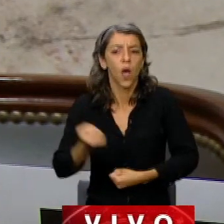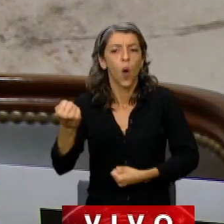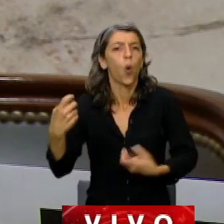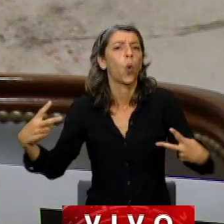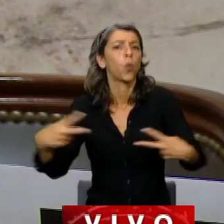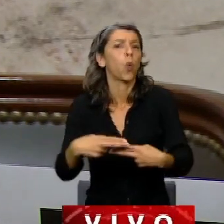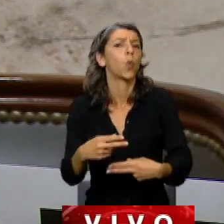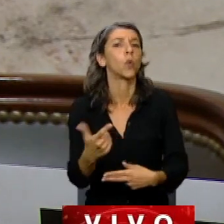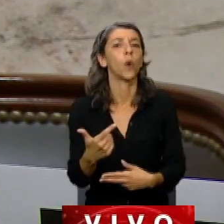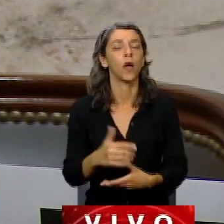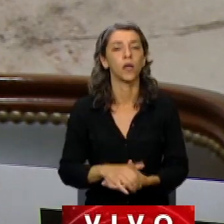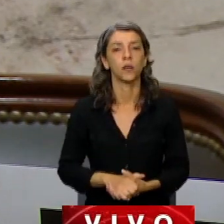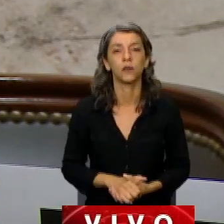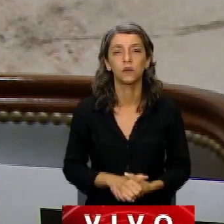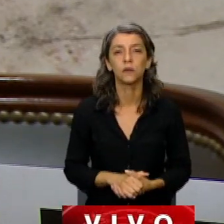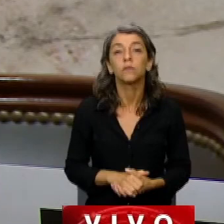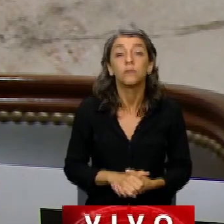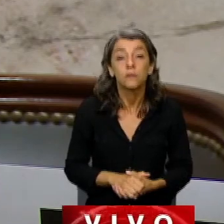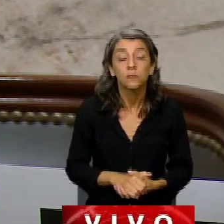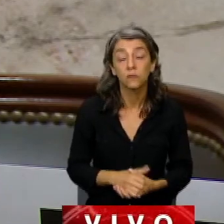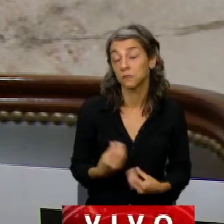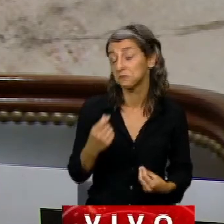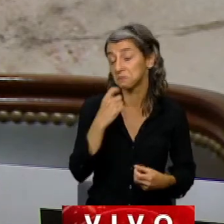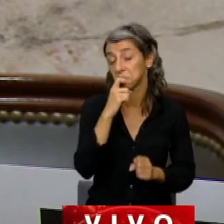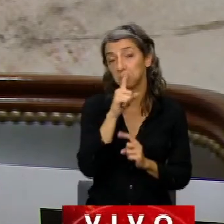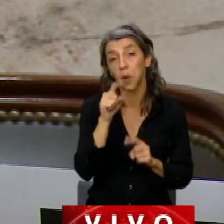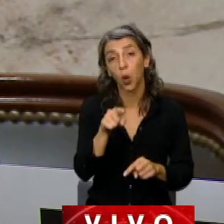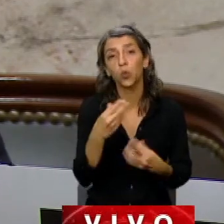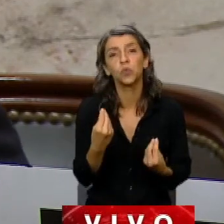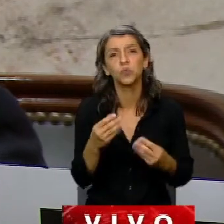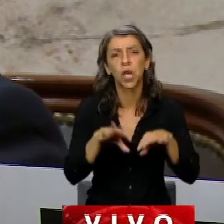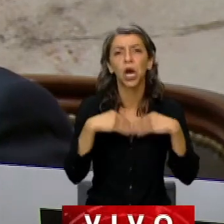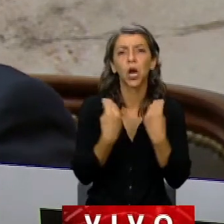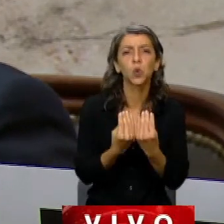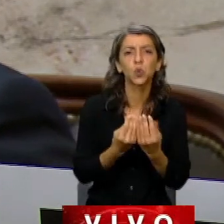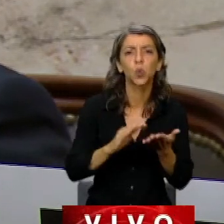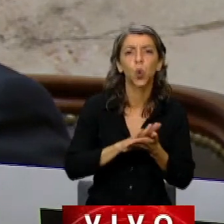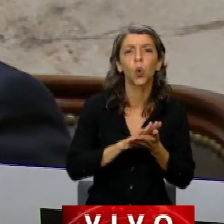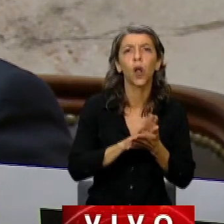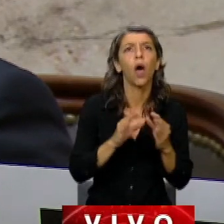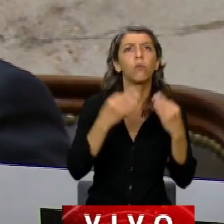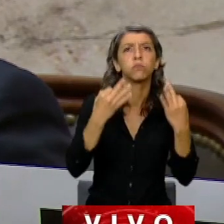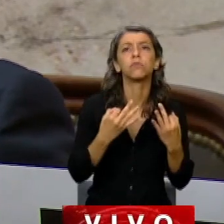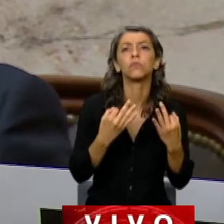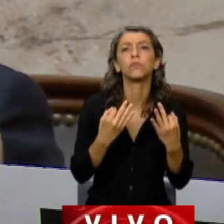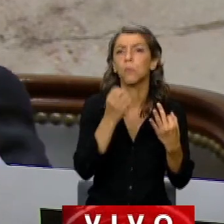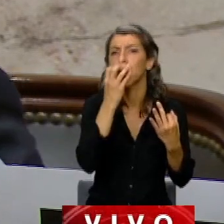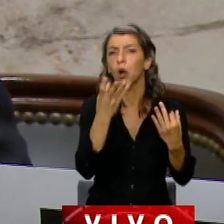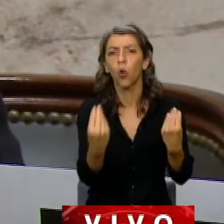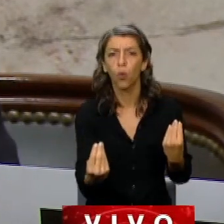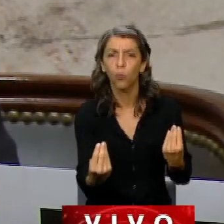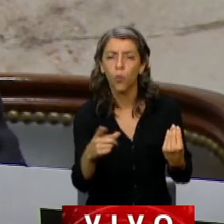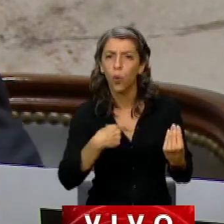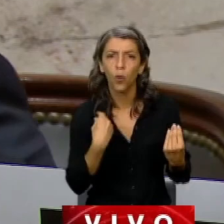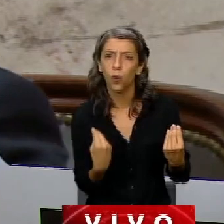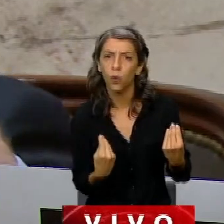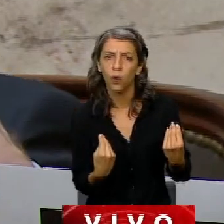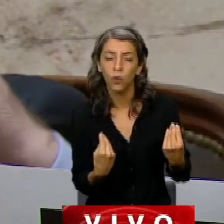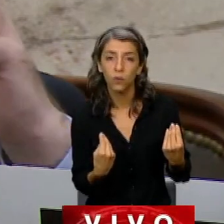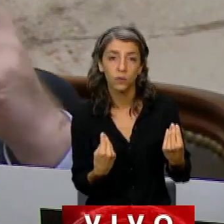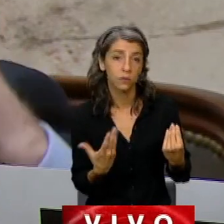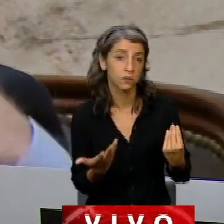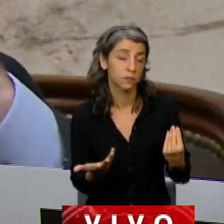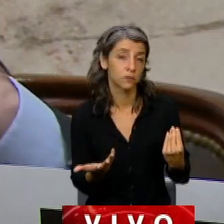¿cómo es que mejoran entonces el resultado primario y el resultado financiero? Lo que está diciendo es